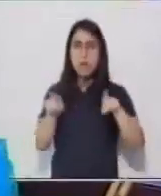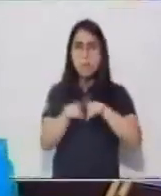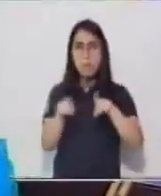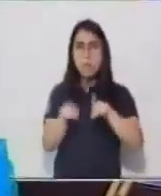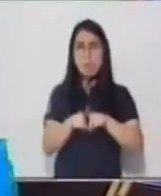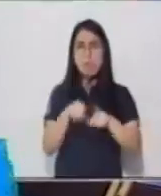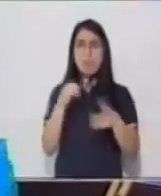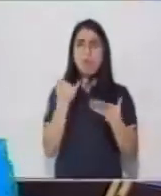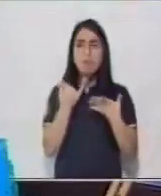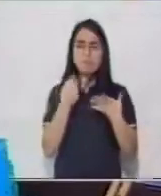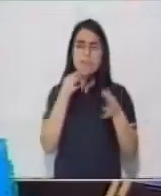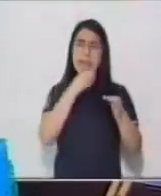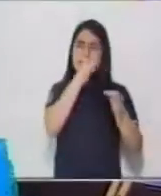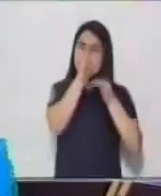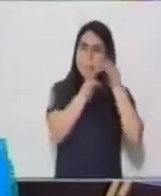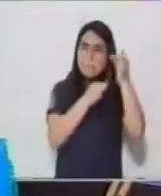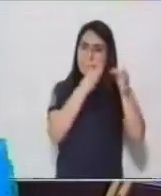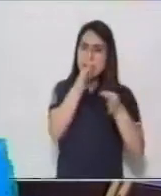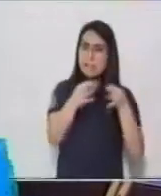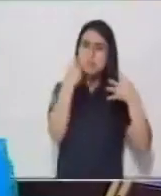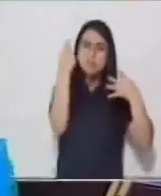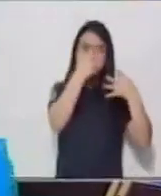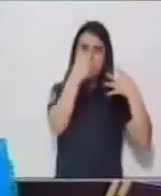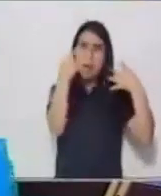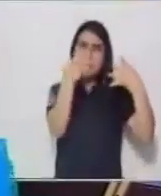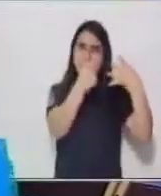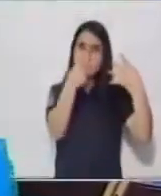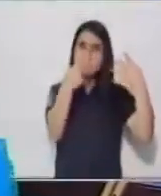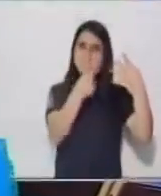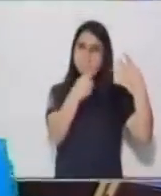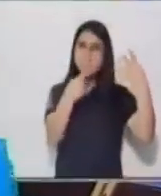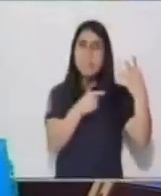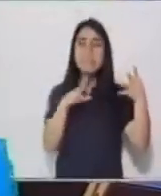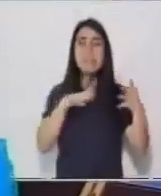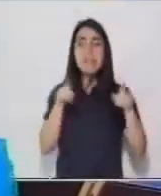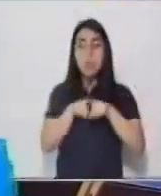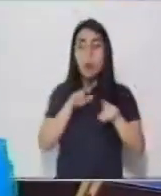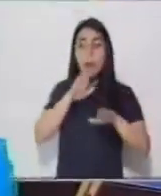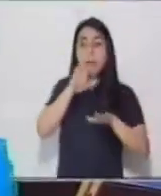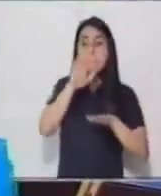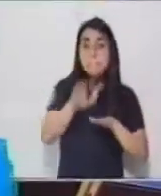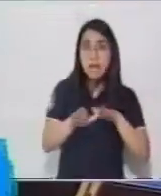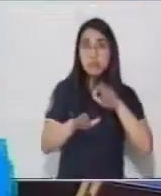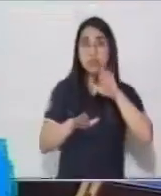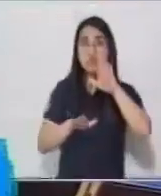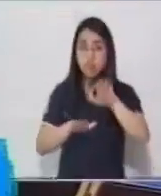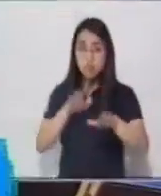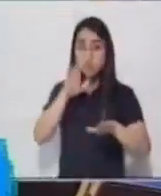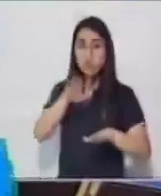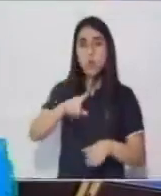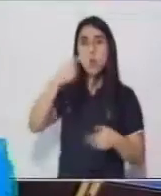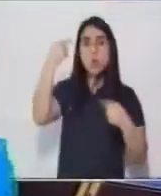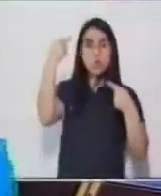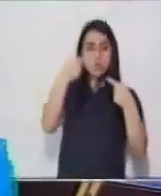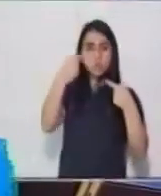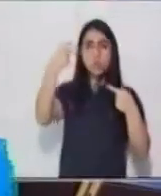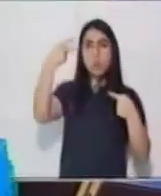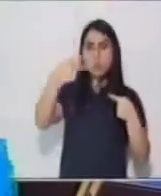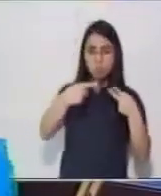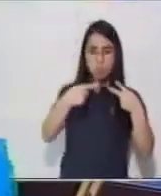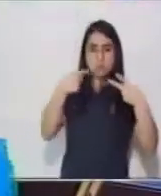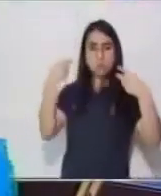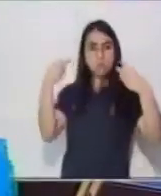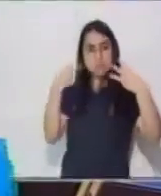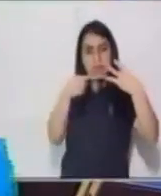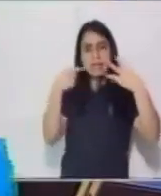lector? Porque a través del texto instructivo nos van a dar una serie de pasos a seguir para alcanzar el